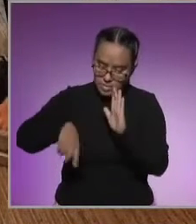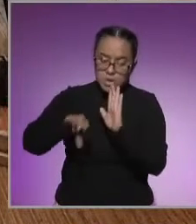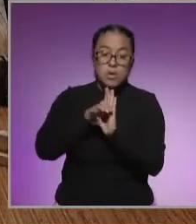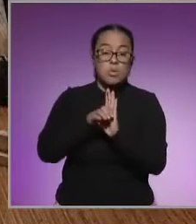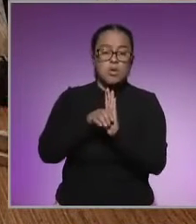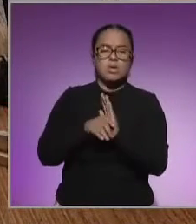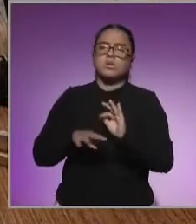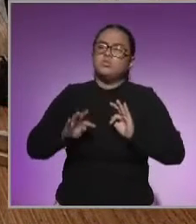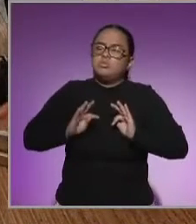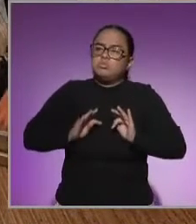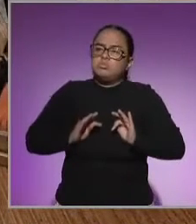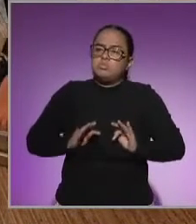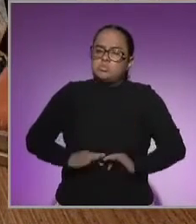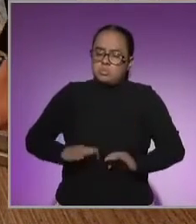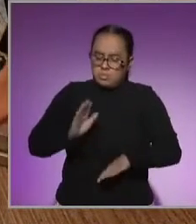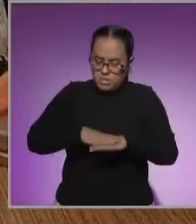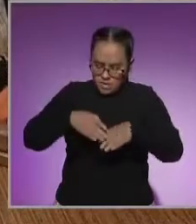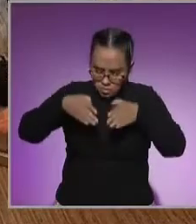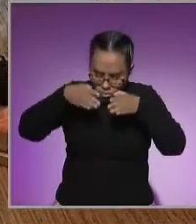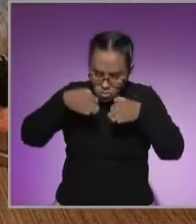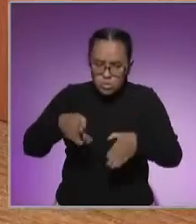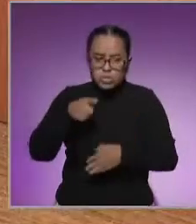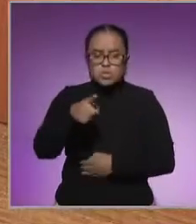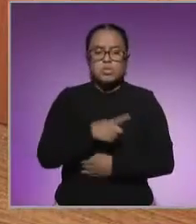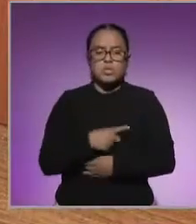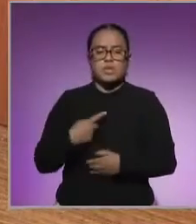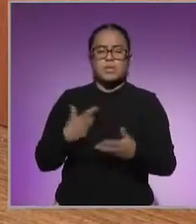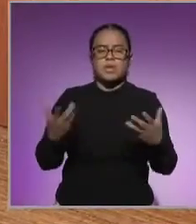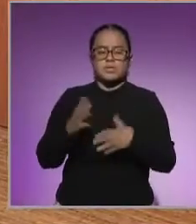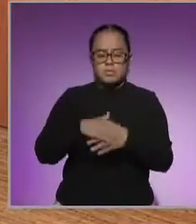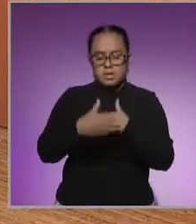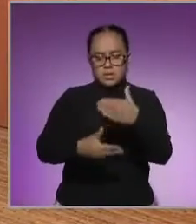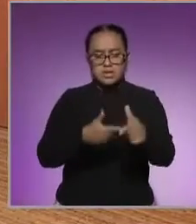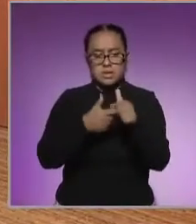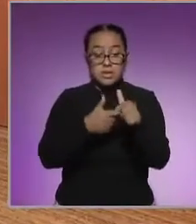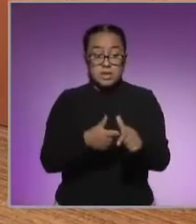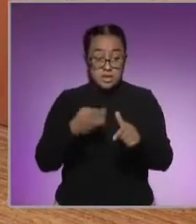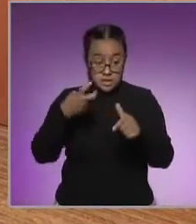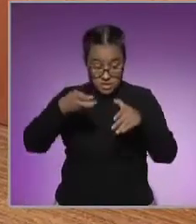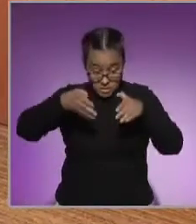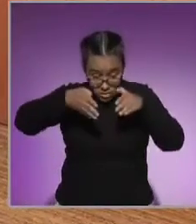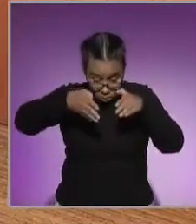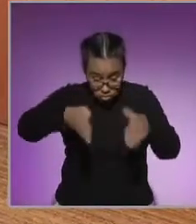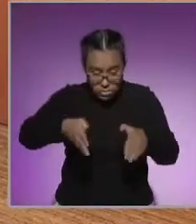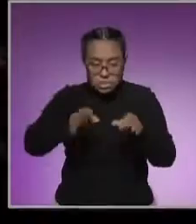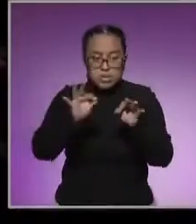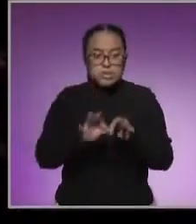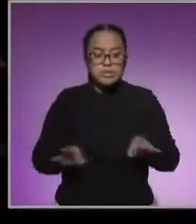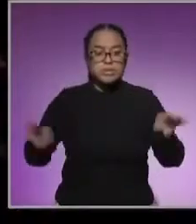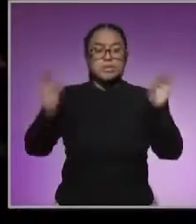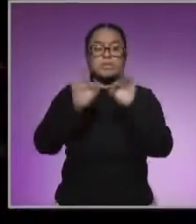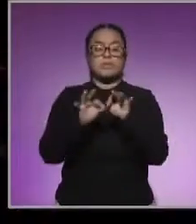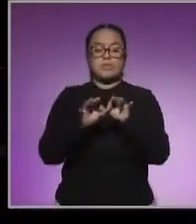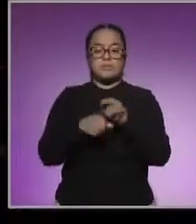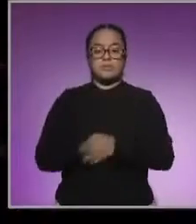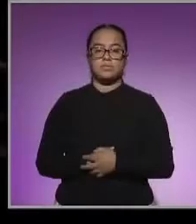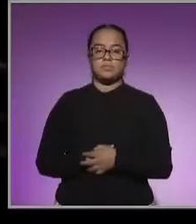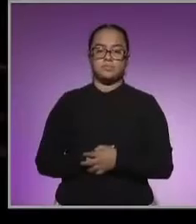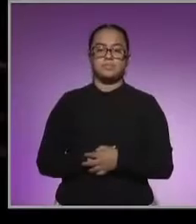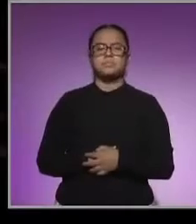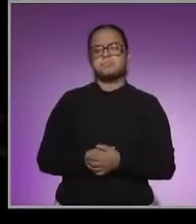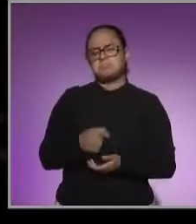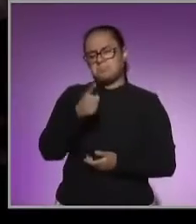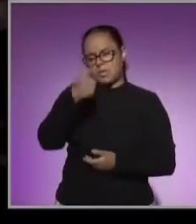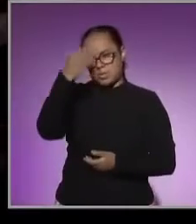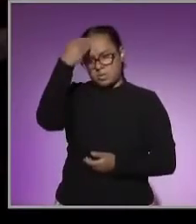relajarte concentrarte en lo que tienes que hacer a continuación y la concentración es muy importante que estés concentrado ya